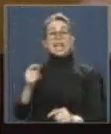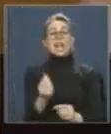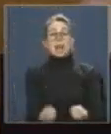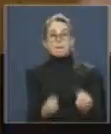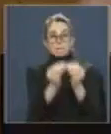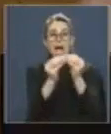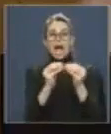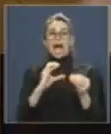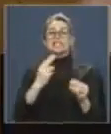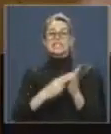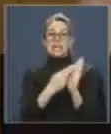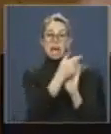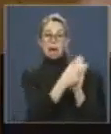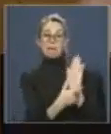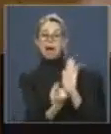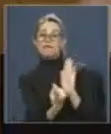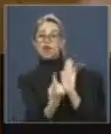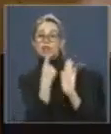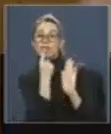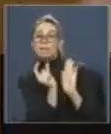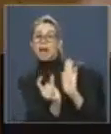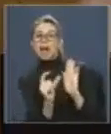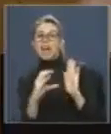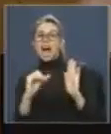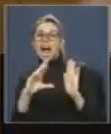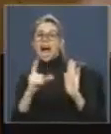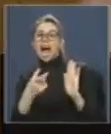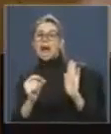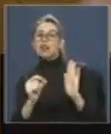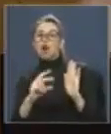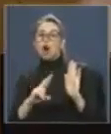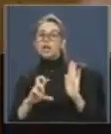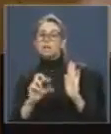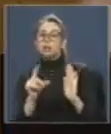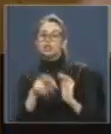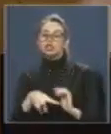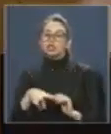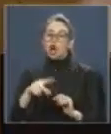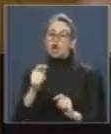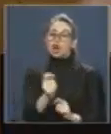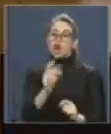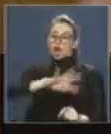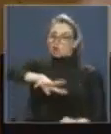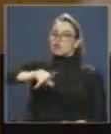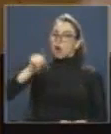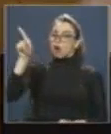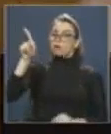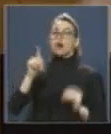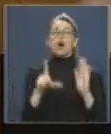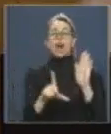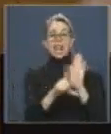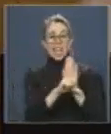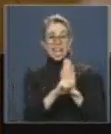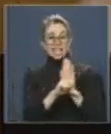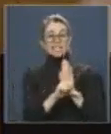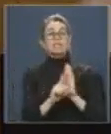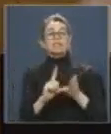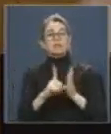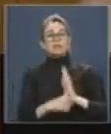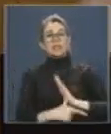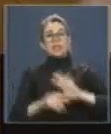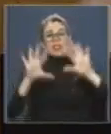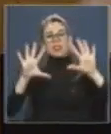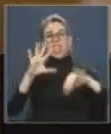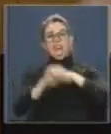entonces la verdad es que demorarse diez años por una ley que obliga a las grandes empresas a pagar oportunamente